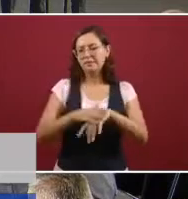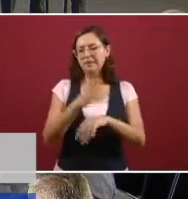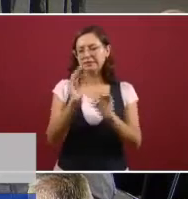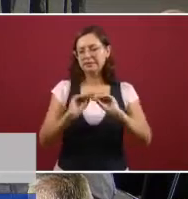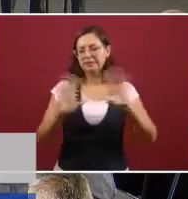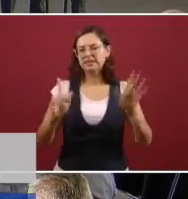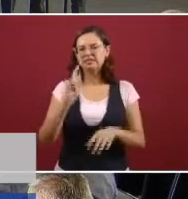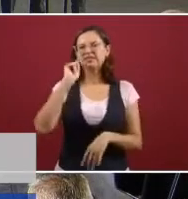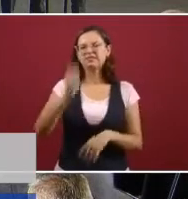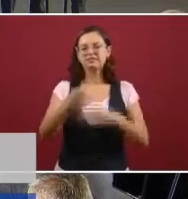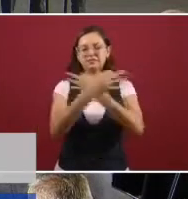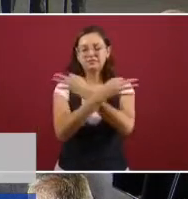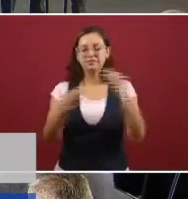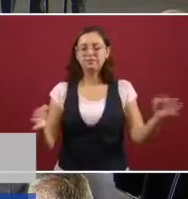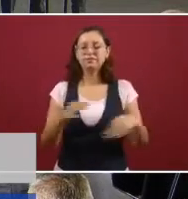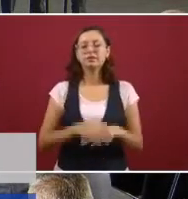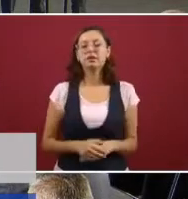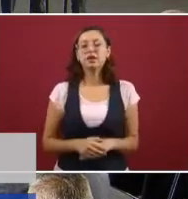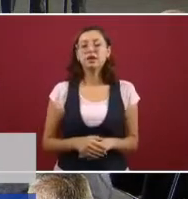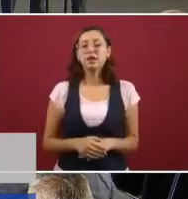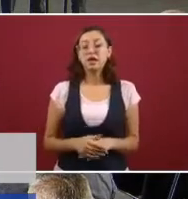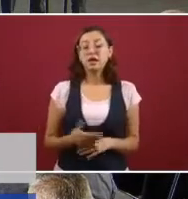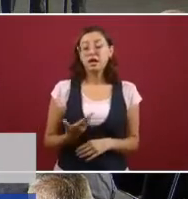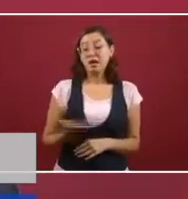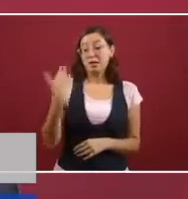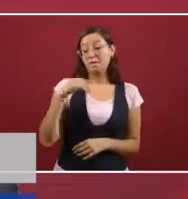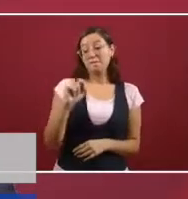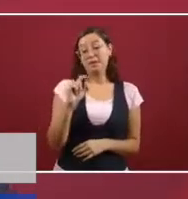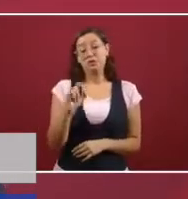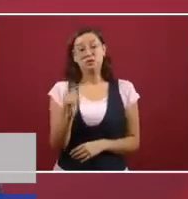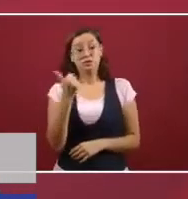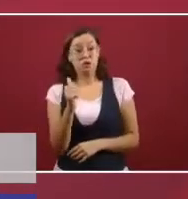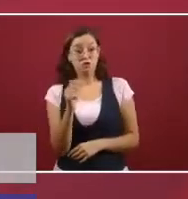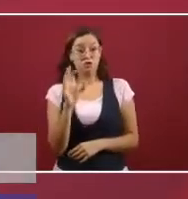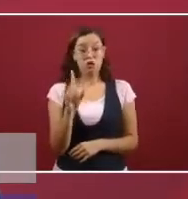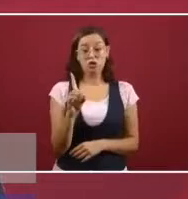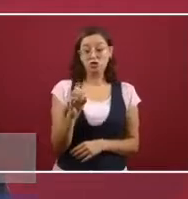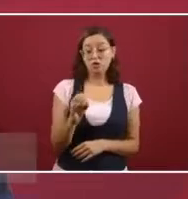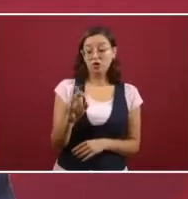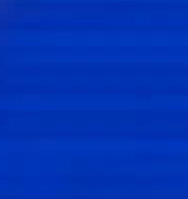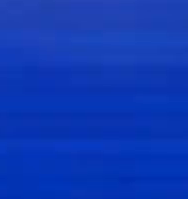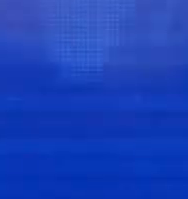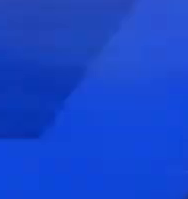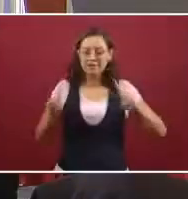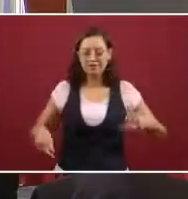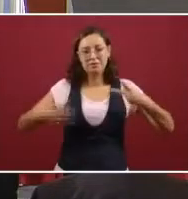Se tiene un avance del 92% en la entrega de pensión universal para adultos mayores.